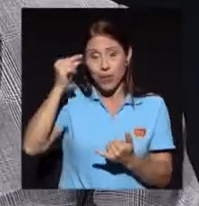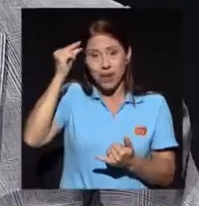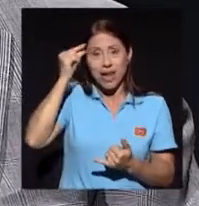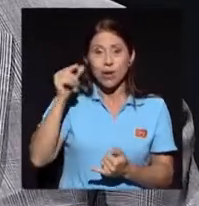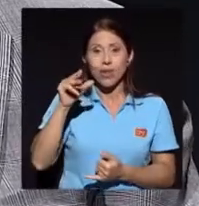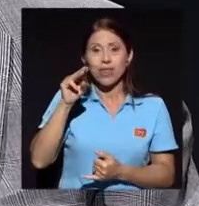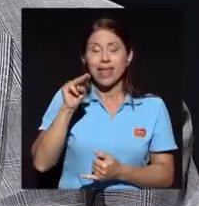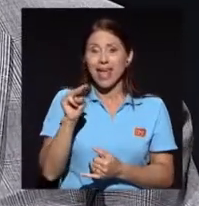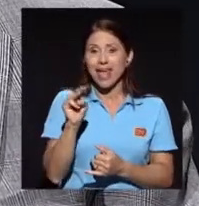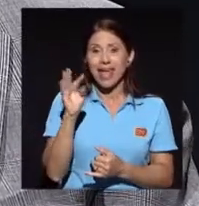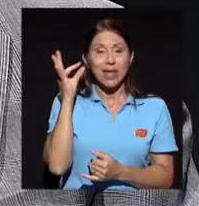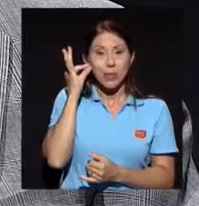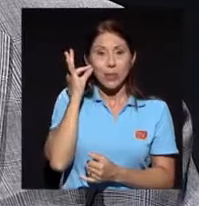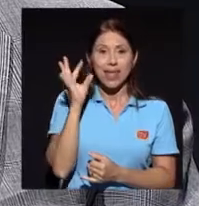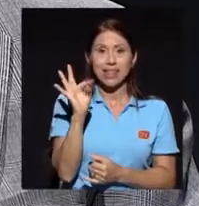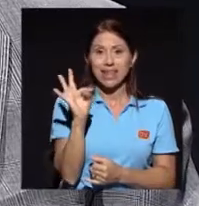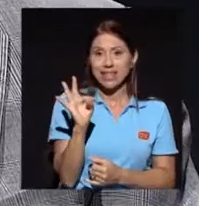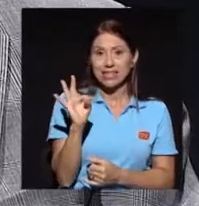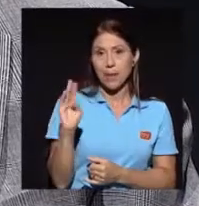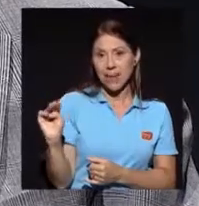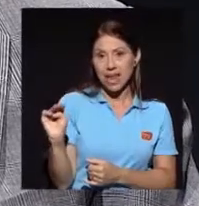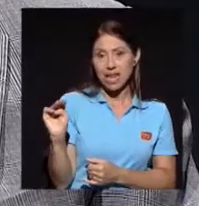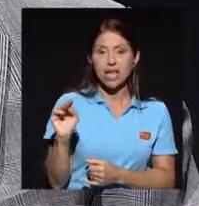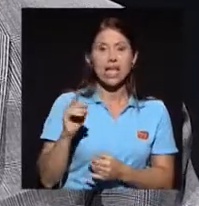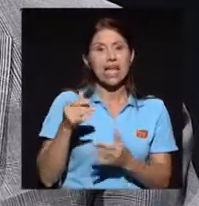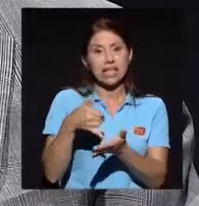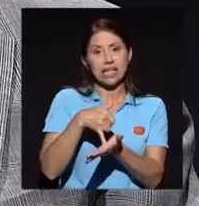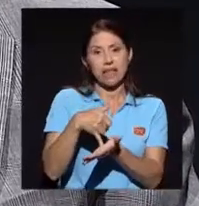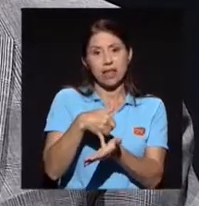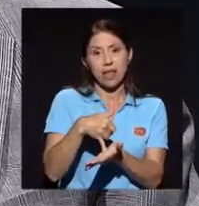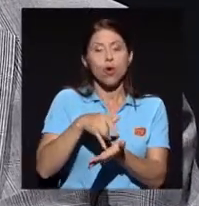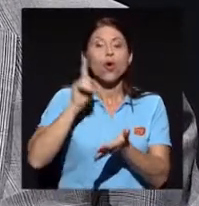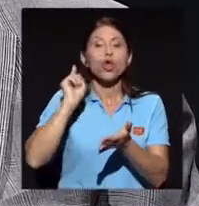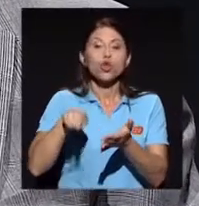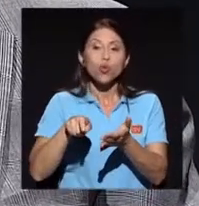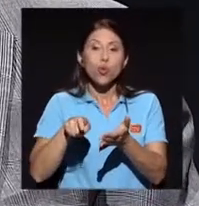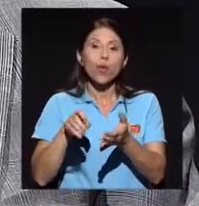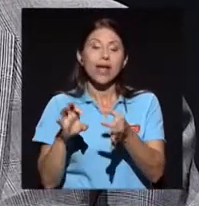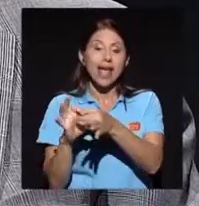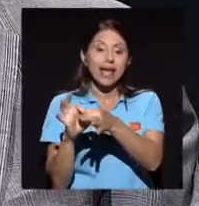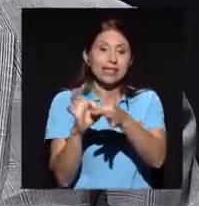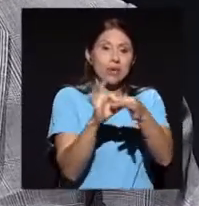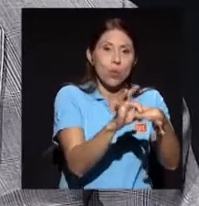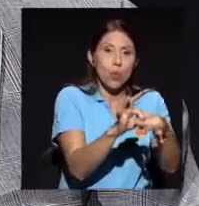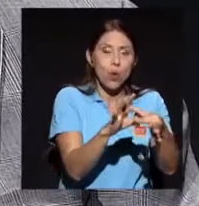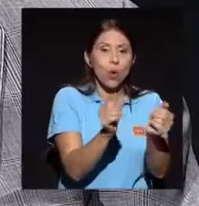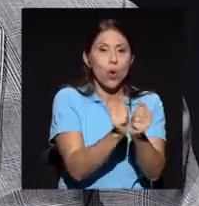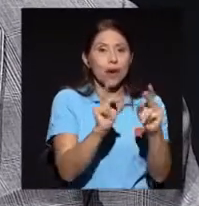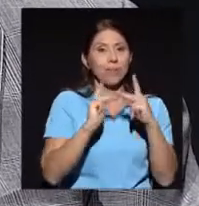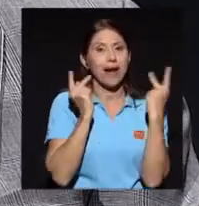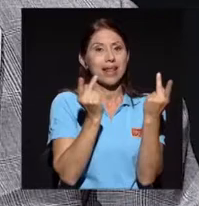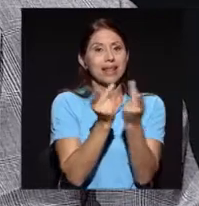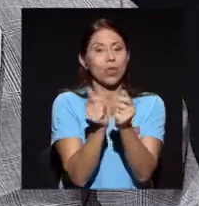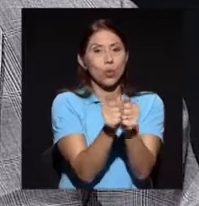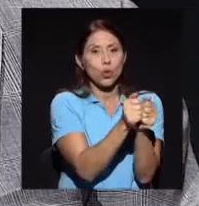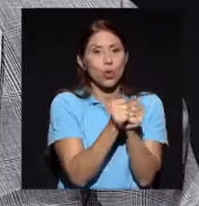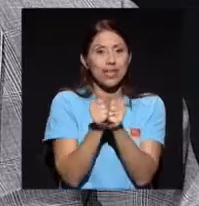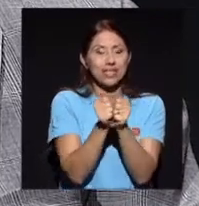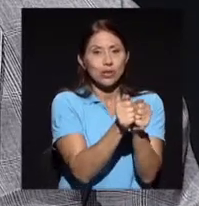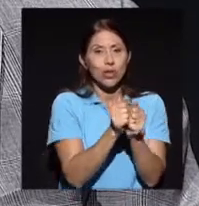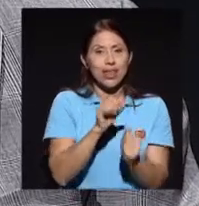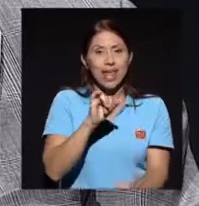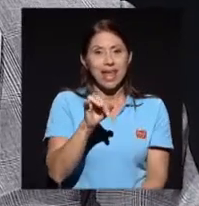debilitado y tuvo que hacer una alianza un acuerdo una coalición con el partido unionista de irlanda